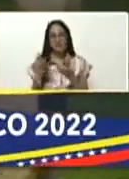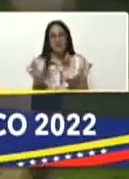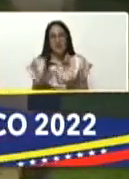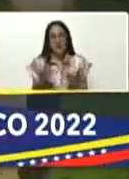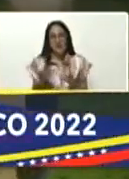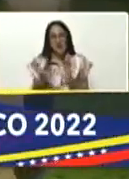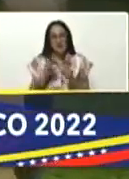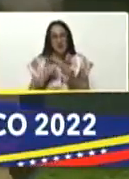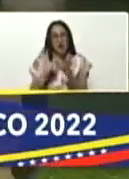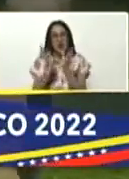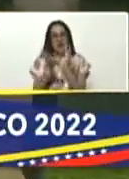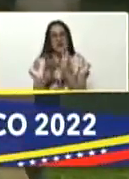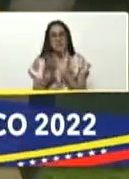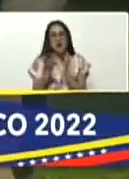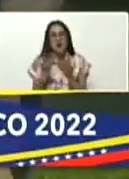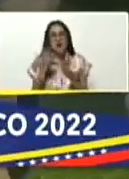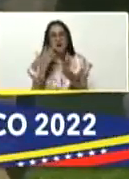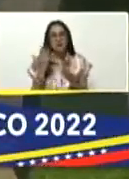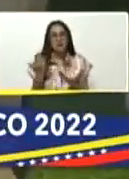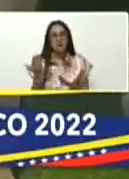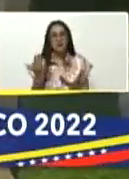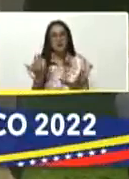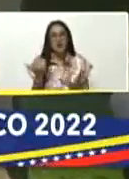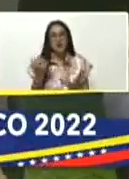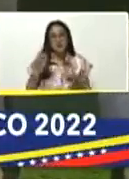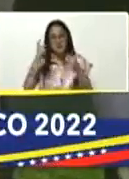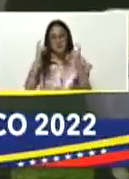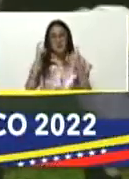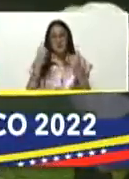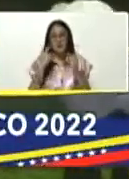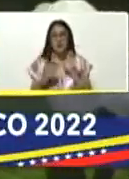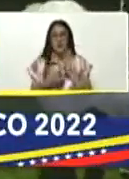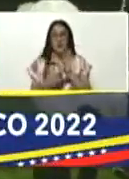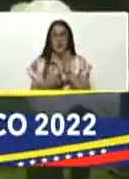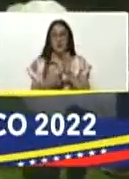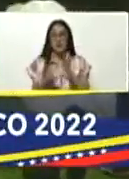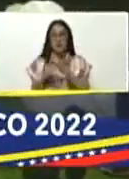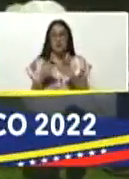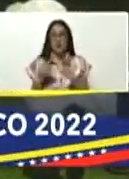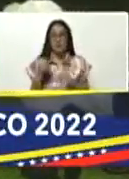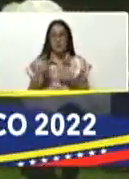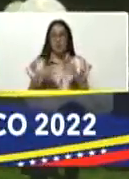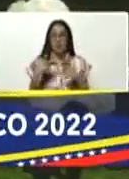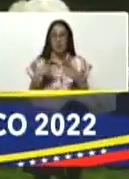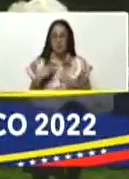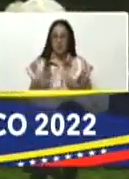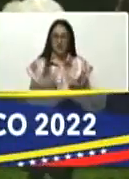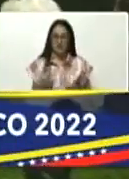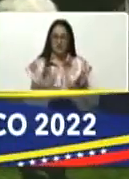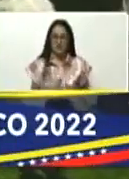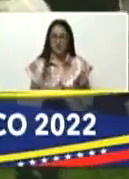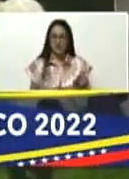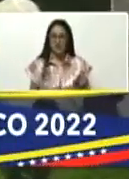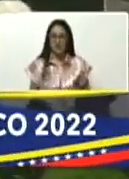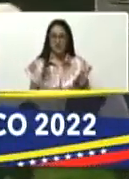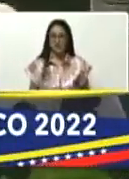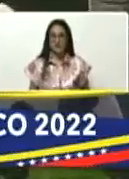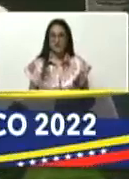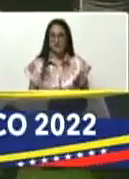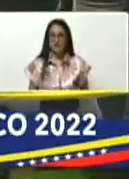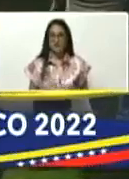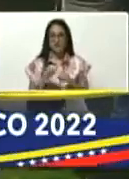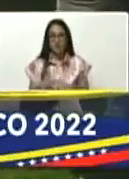adaptados a nuestro clima y a nuestra temperatura. Y le traemos acá una muestra de todos los productos que nosotros elaboramos para los tenemos a toda